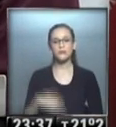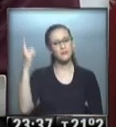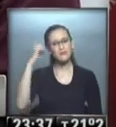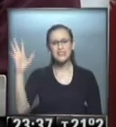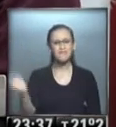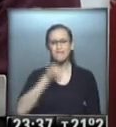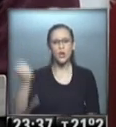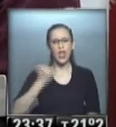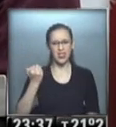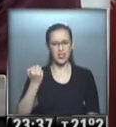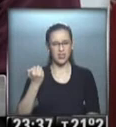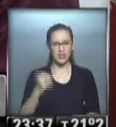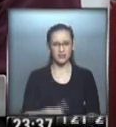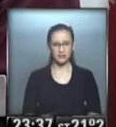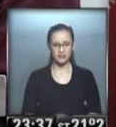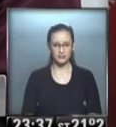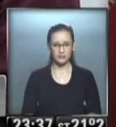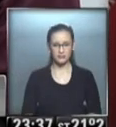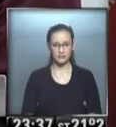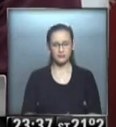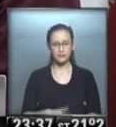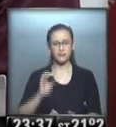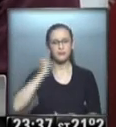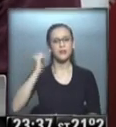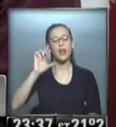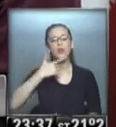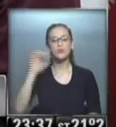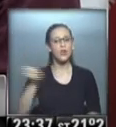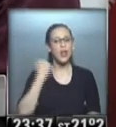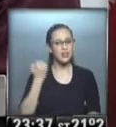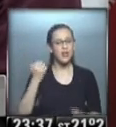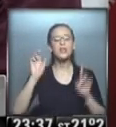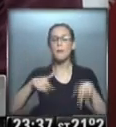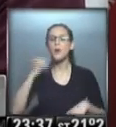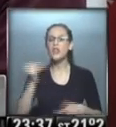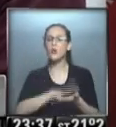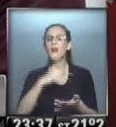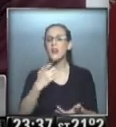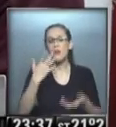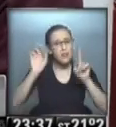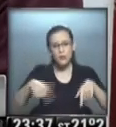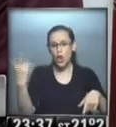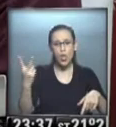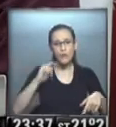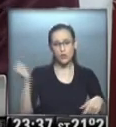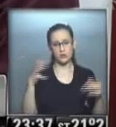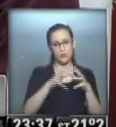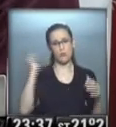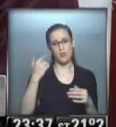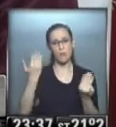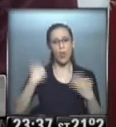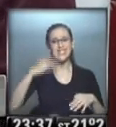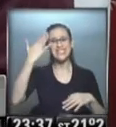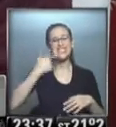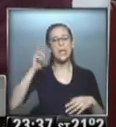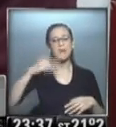importante en la historia de Lanús, un partido importante en la historia nuestra, el poder llegar a semifinal porque